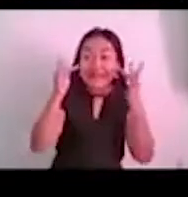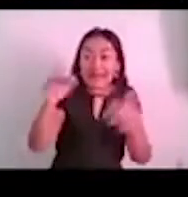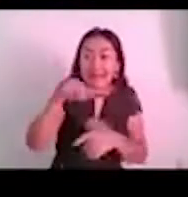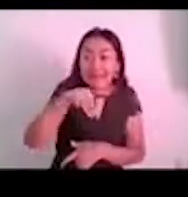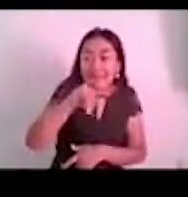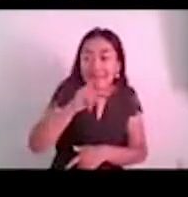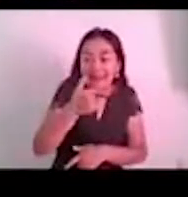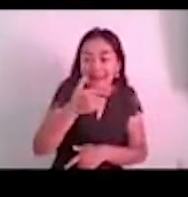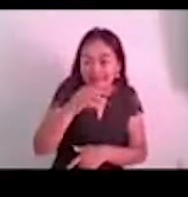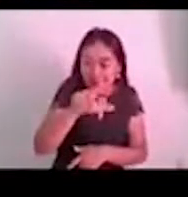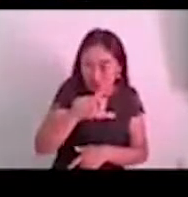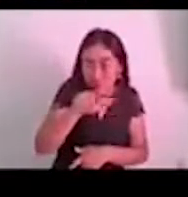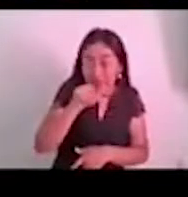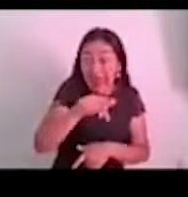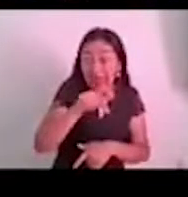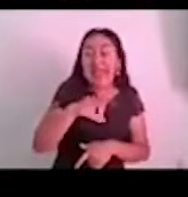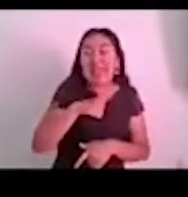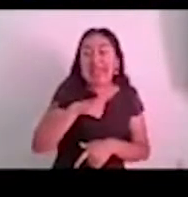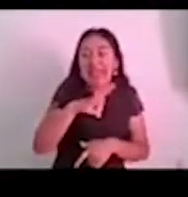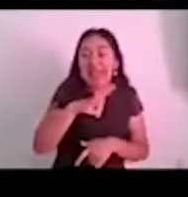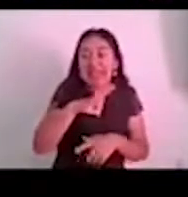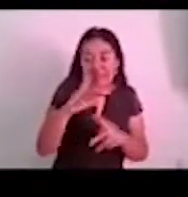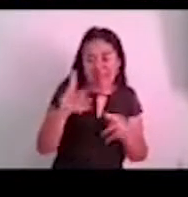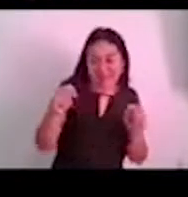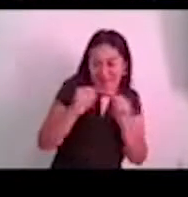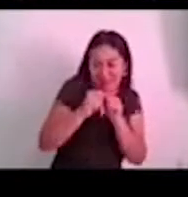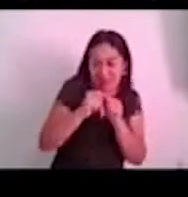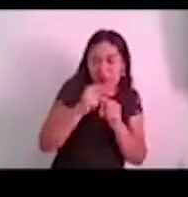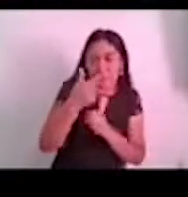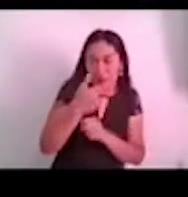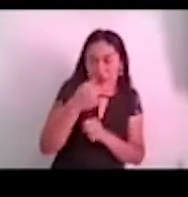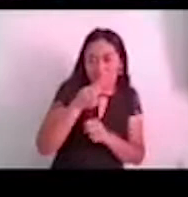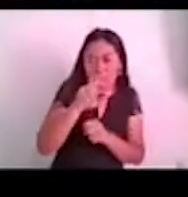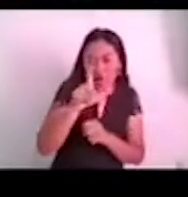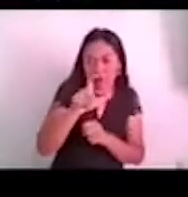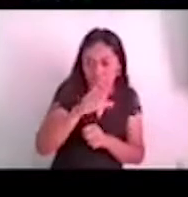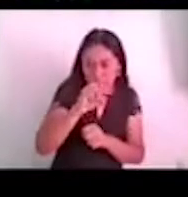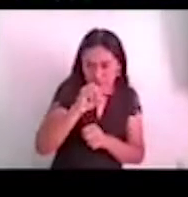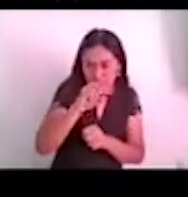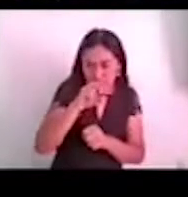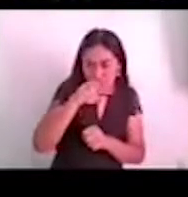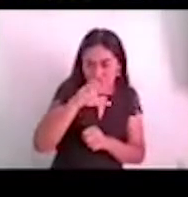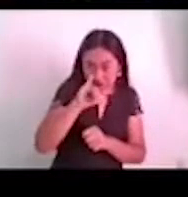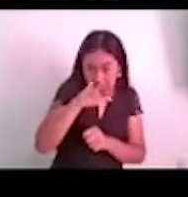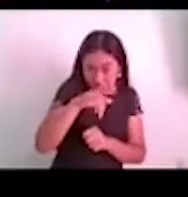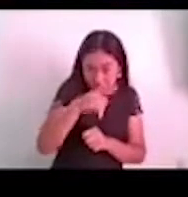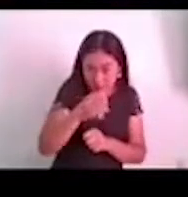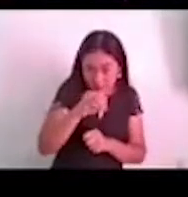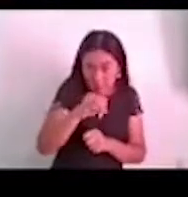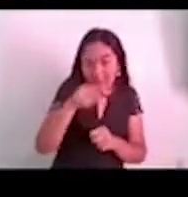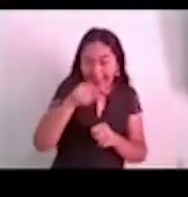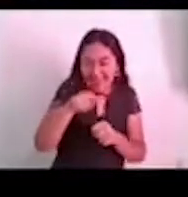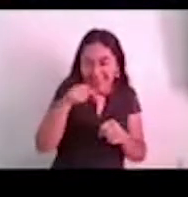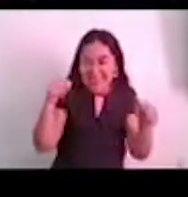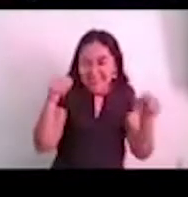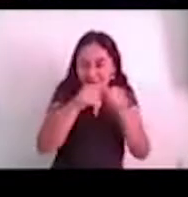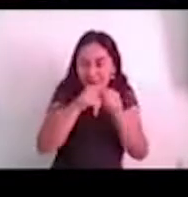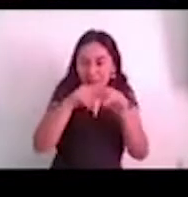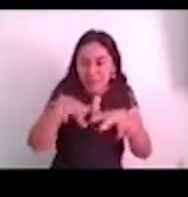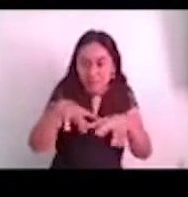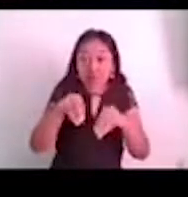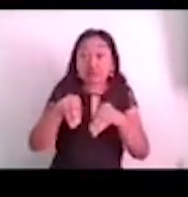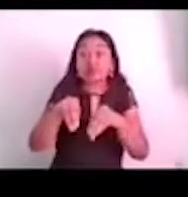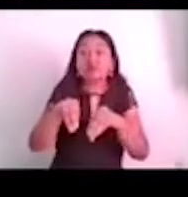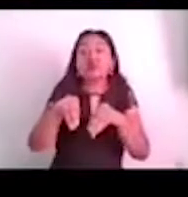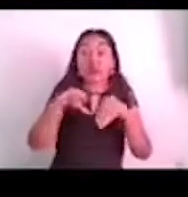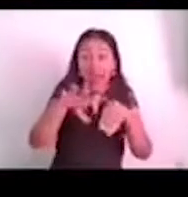estaba el Huejotzingo original. Cuando nosotros vamos al Huejotzingo y vemos el convento y todo, ese es traslado de los frailes. Allí